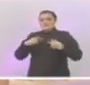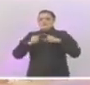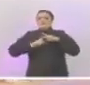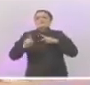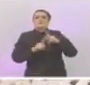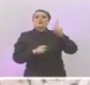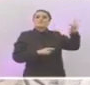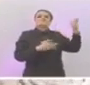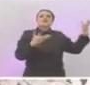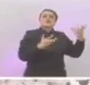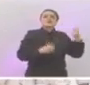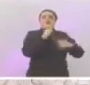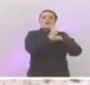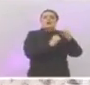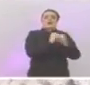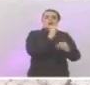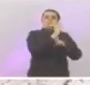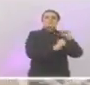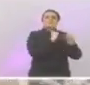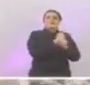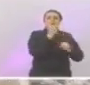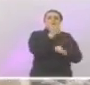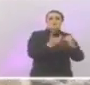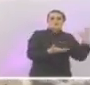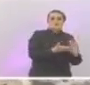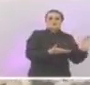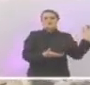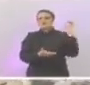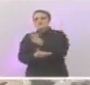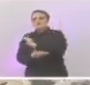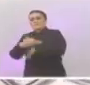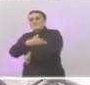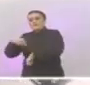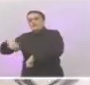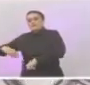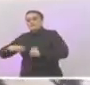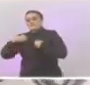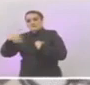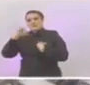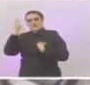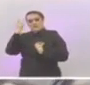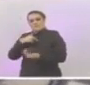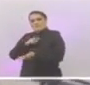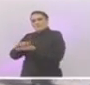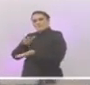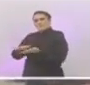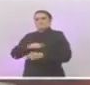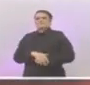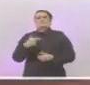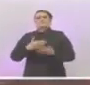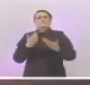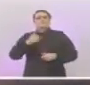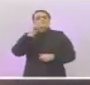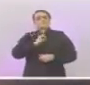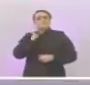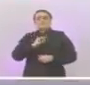al enviar cada año recursos para apoyar a nuestras familias aquí en San Luis Potosí. Para las